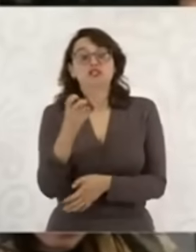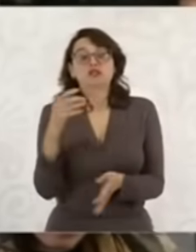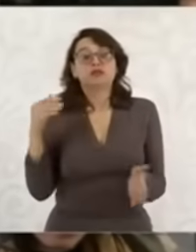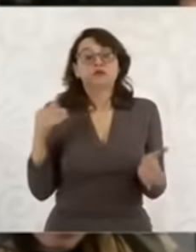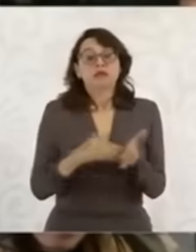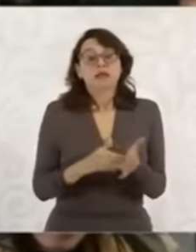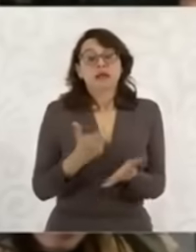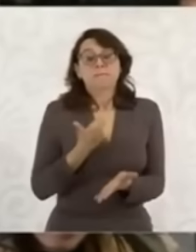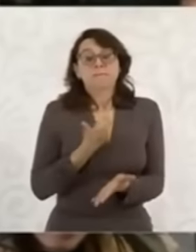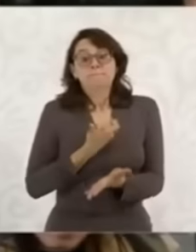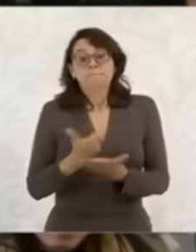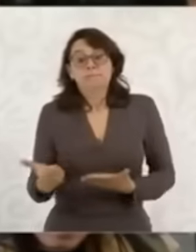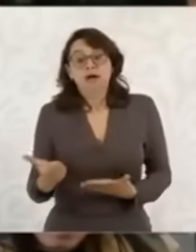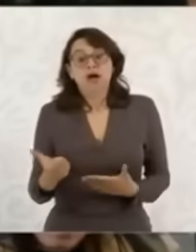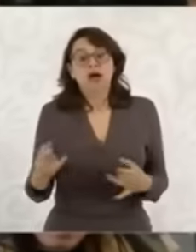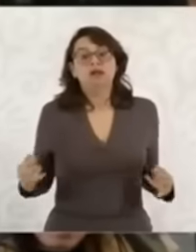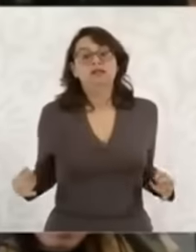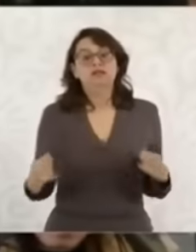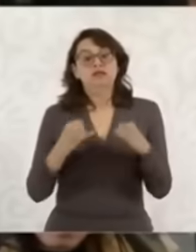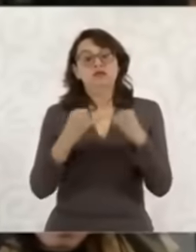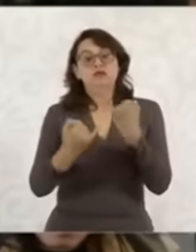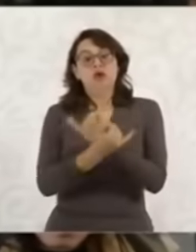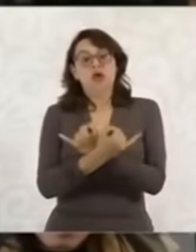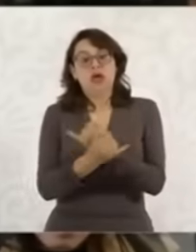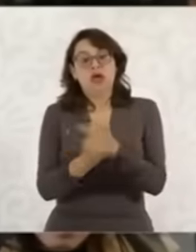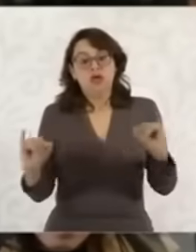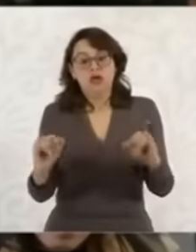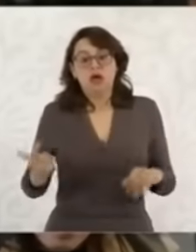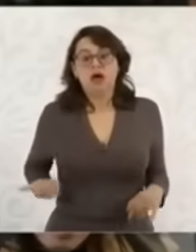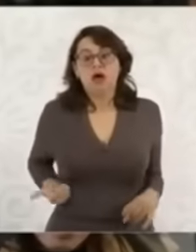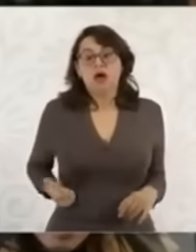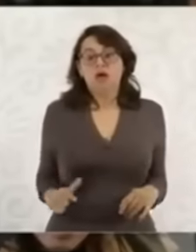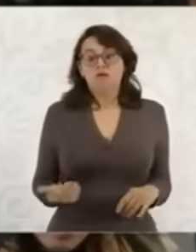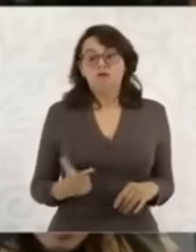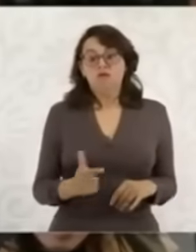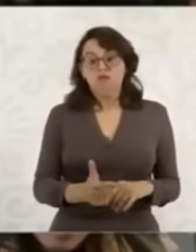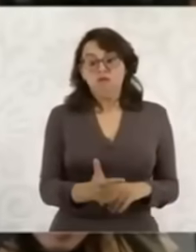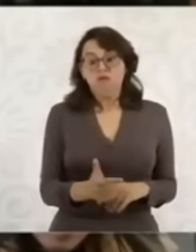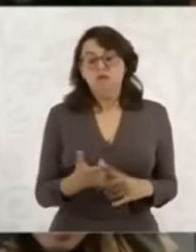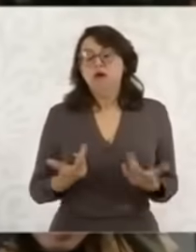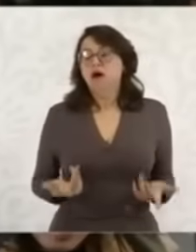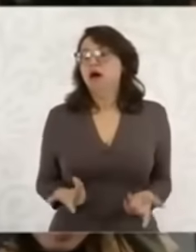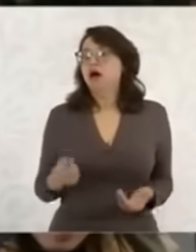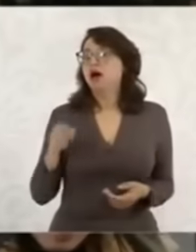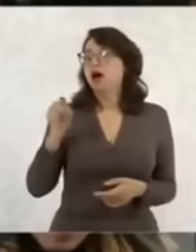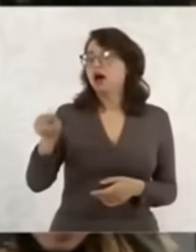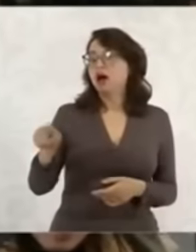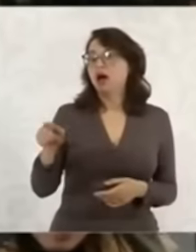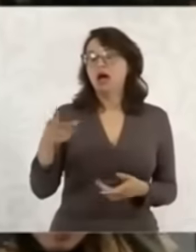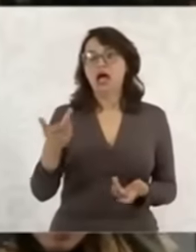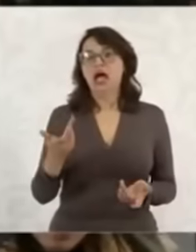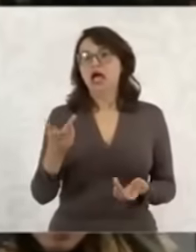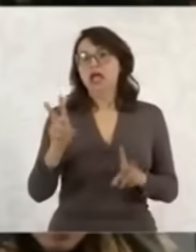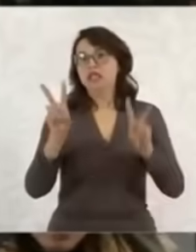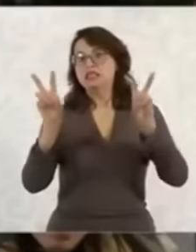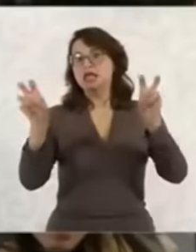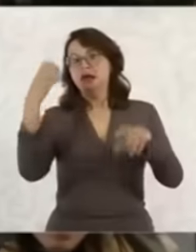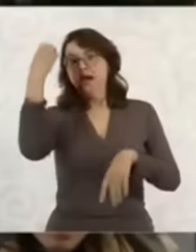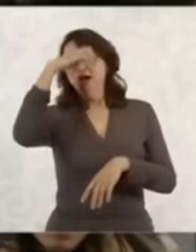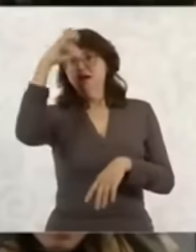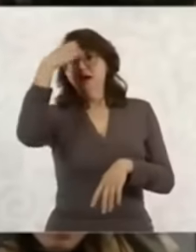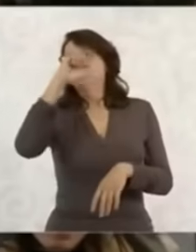organismo autónomo de Guanajuato para hablar de nearshoring, un tema pues del que obviamente no tiene nada de